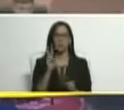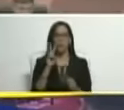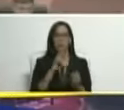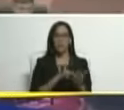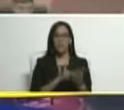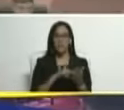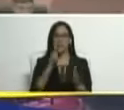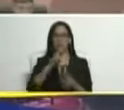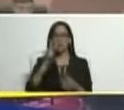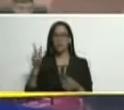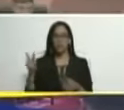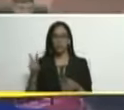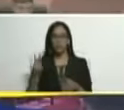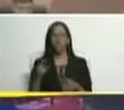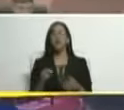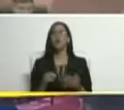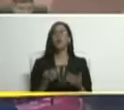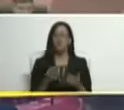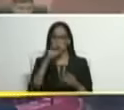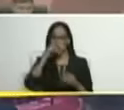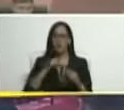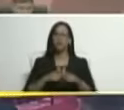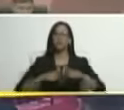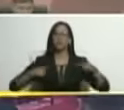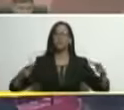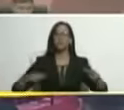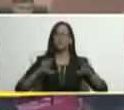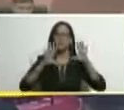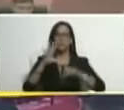2022 fue un año de crecimiento récord en el mundo,